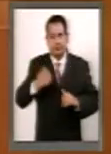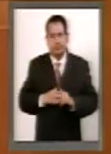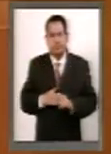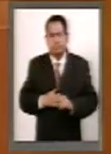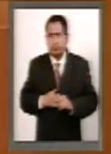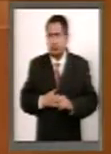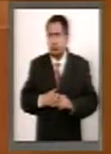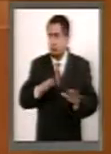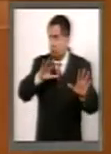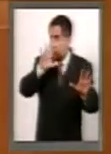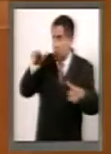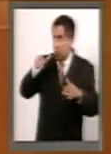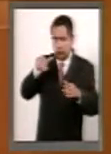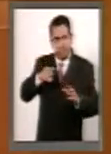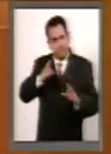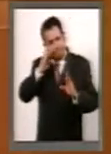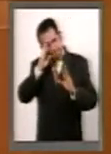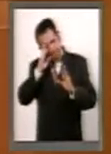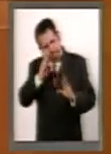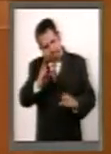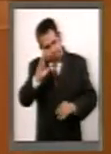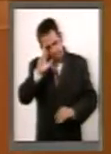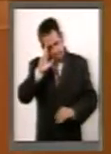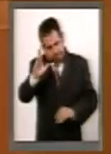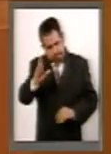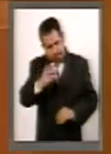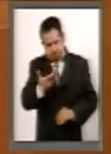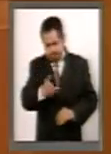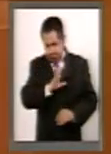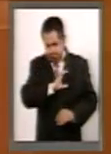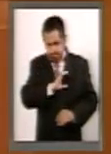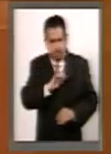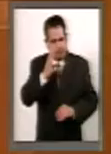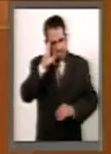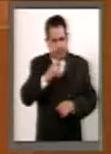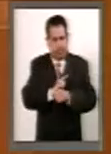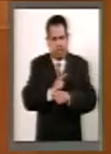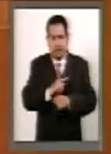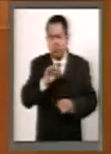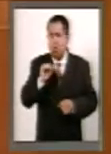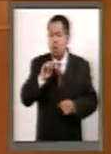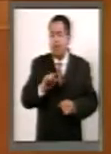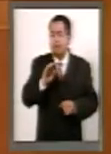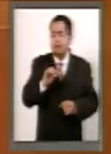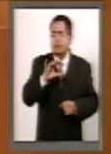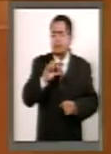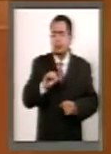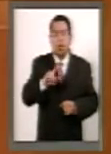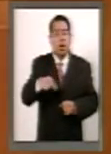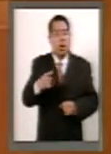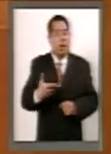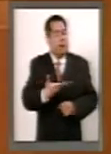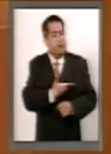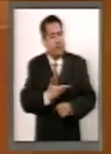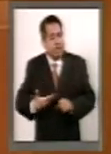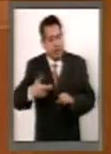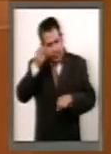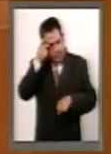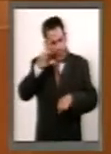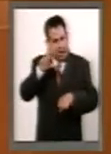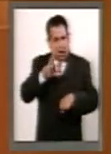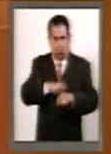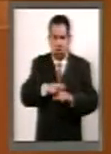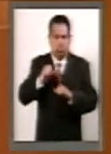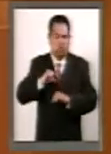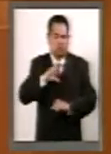saludamos con mucho respeto y aprecio al señor licenciado Juan Francisco Ili Ortiz, presidente y director